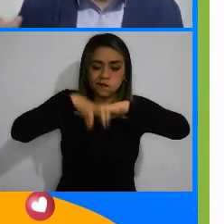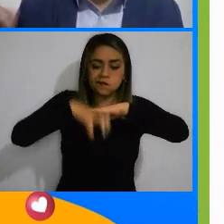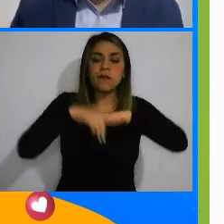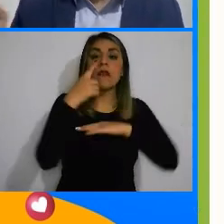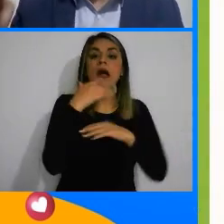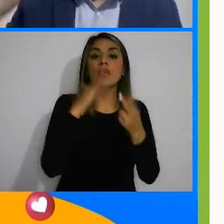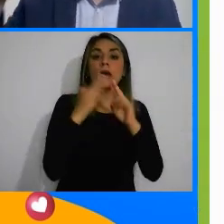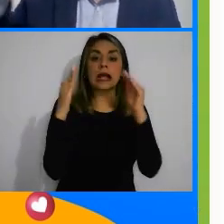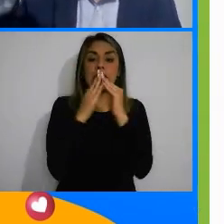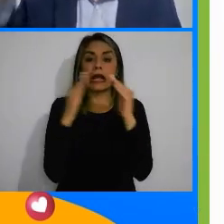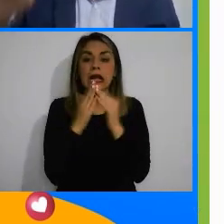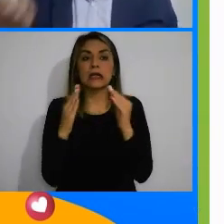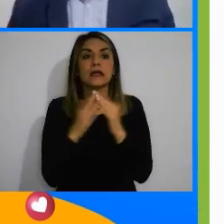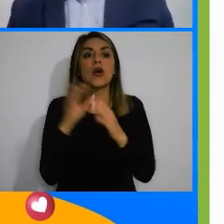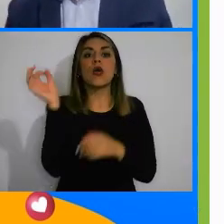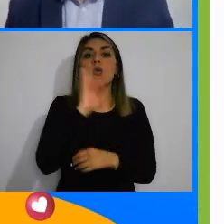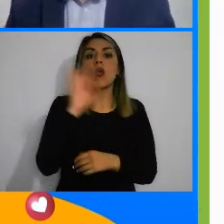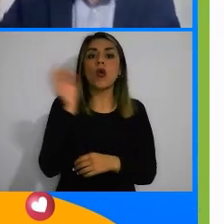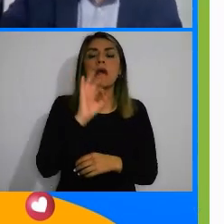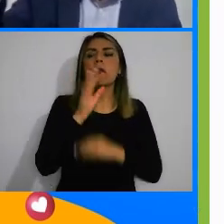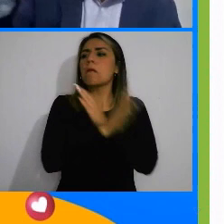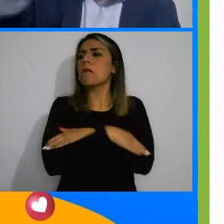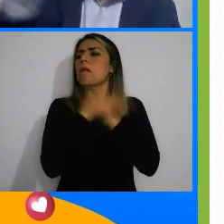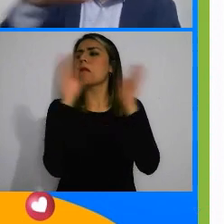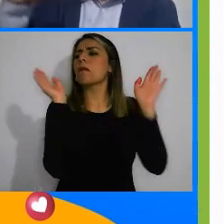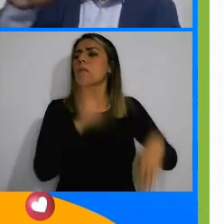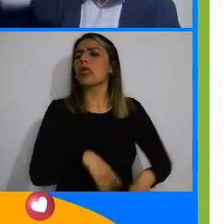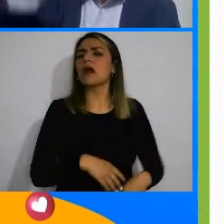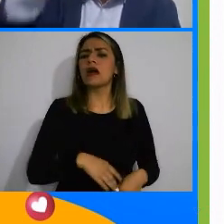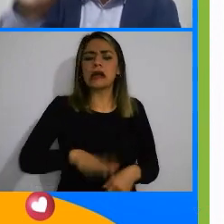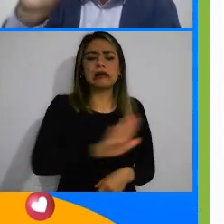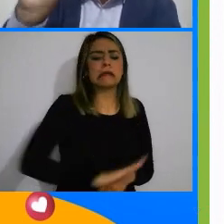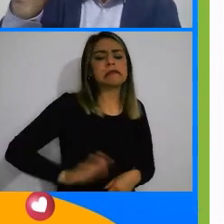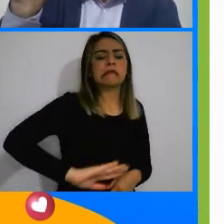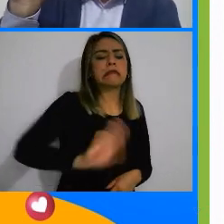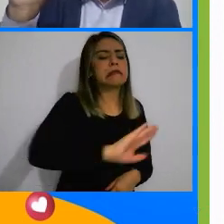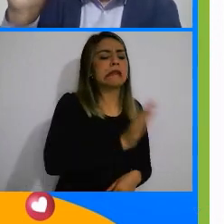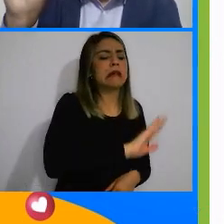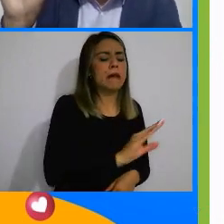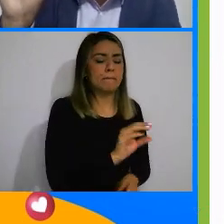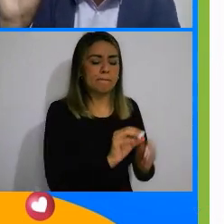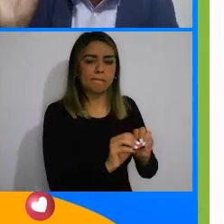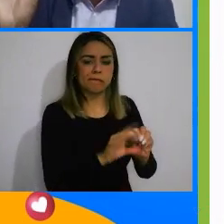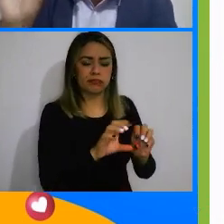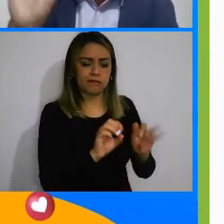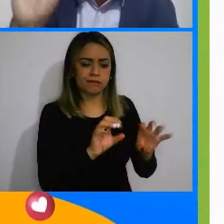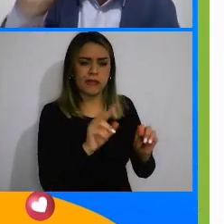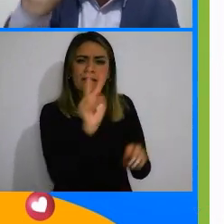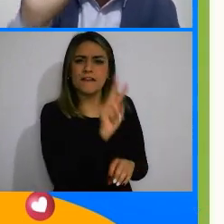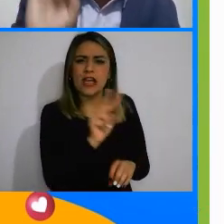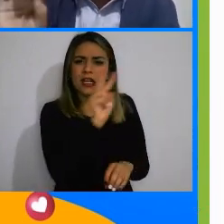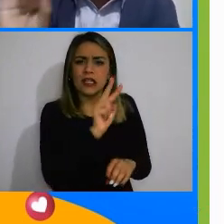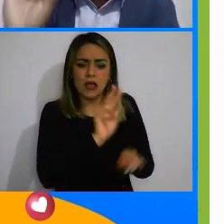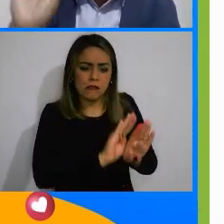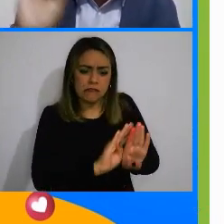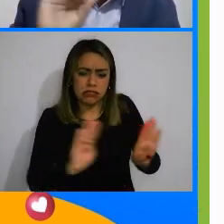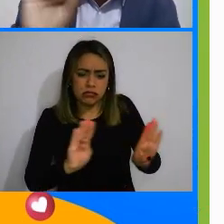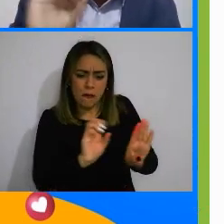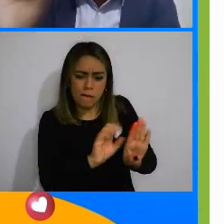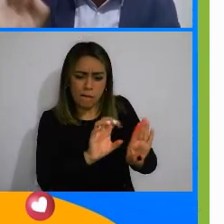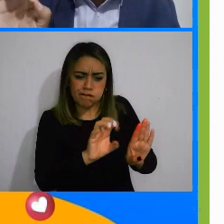estamos en la casa y somos desjuiciados y no lavamos el lavadero, no lo limpiamos, esa es la mitad verde que le aparece en el